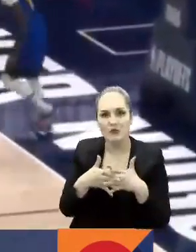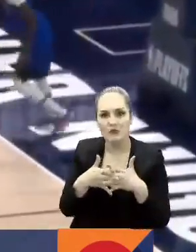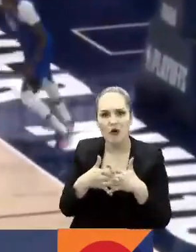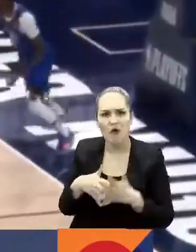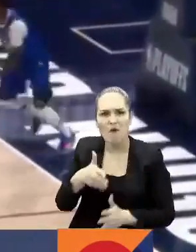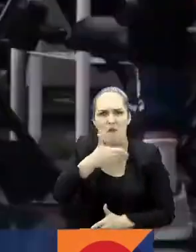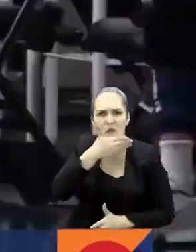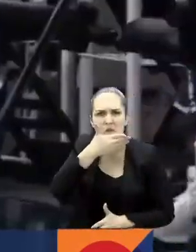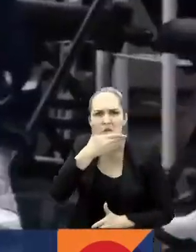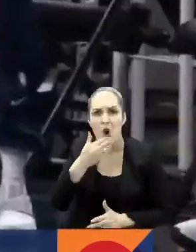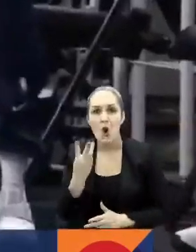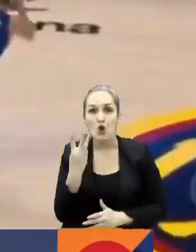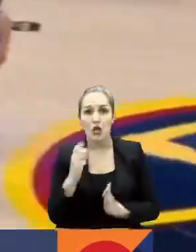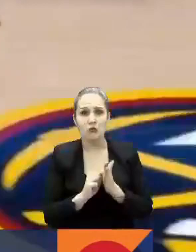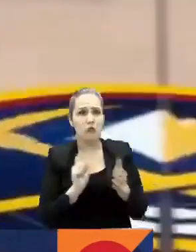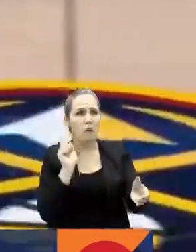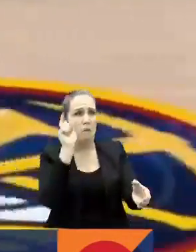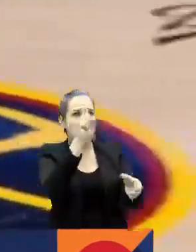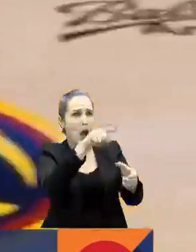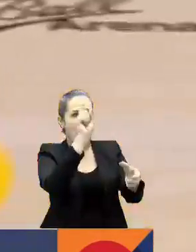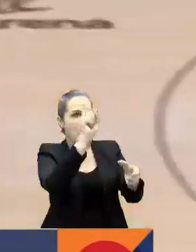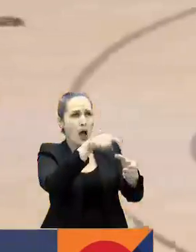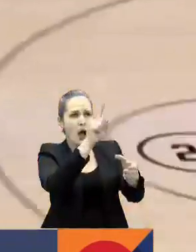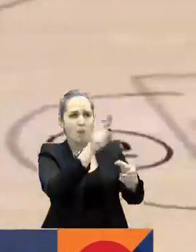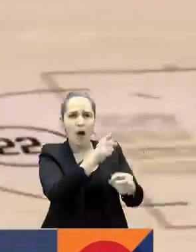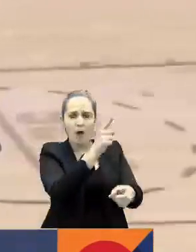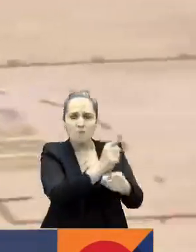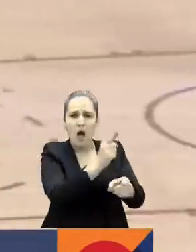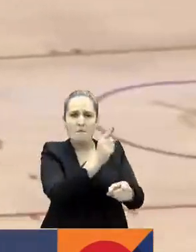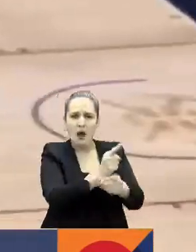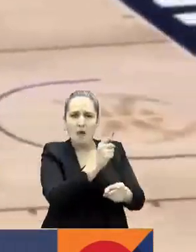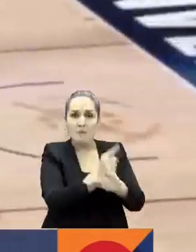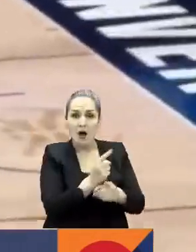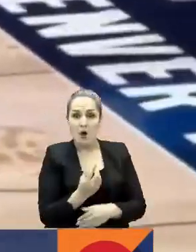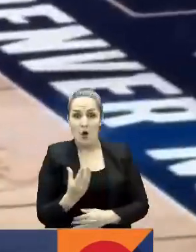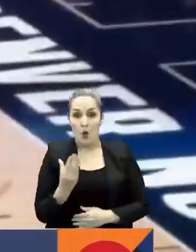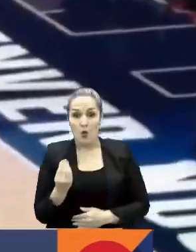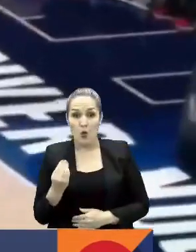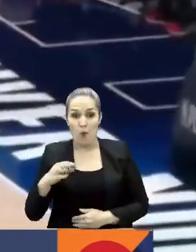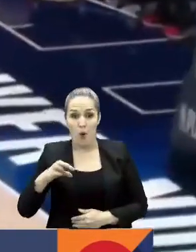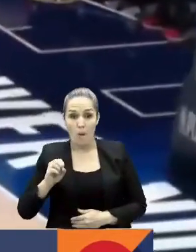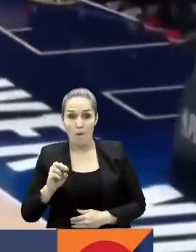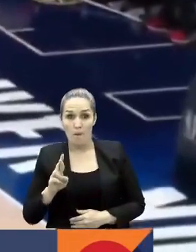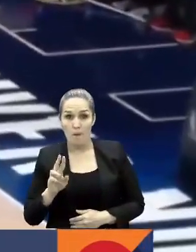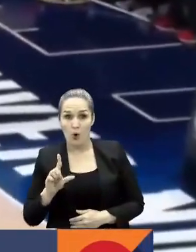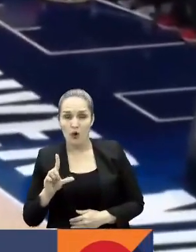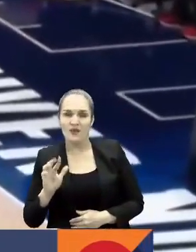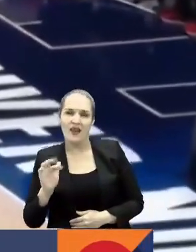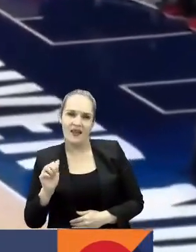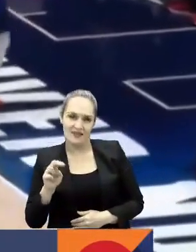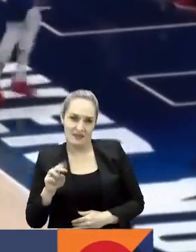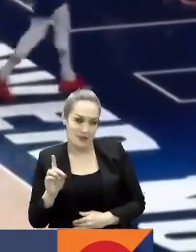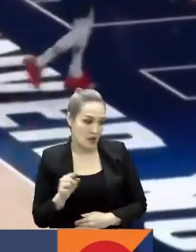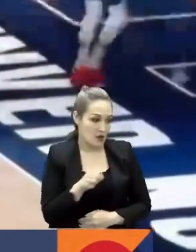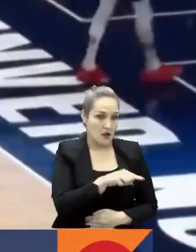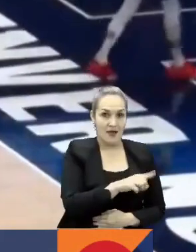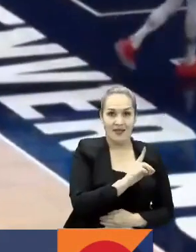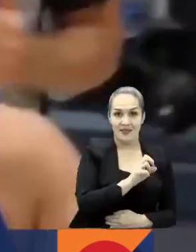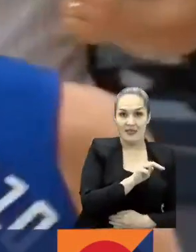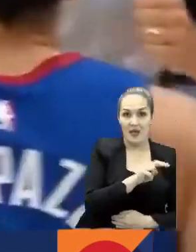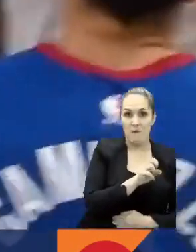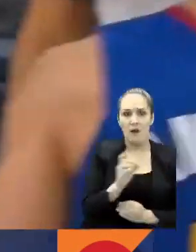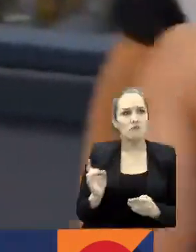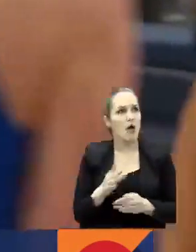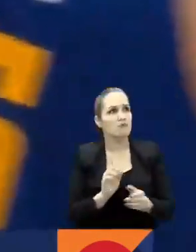zona de los 3 puntos en el partido que su equipo jugó contra los Nuggets de Denver. Lillard anotó 12 veces desde la